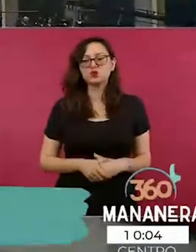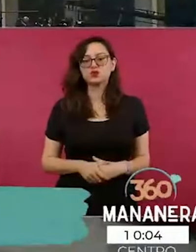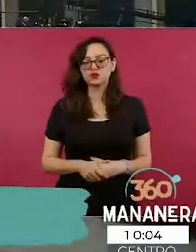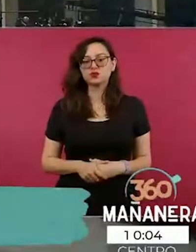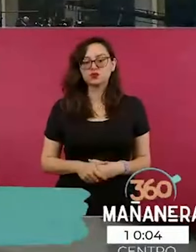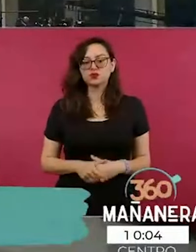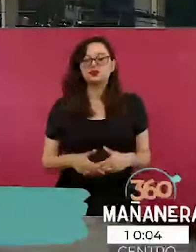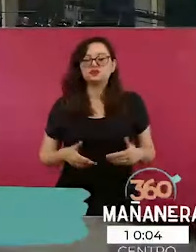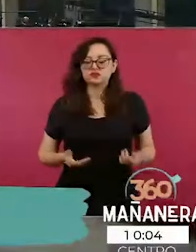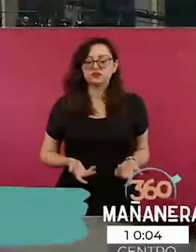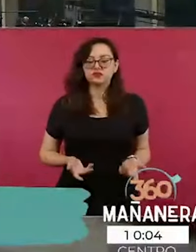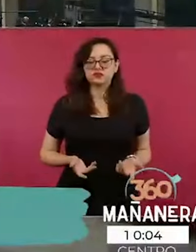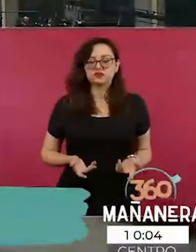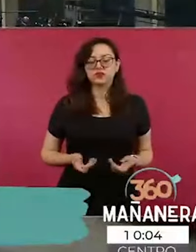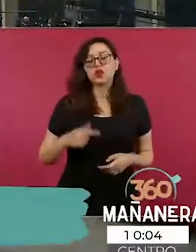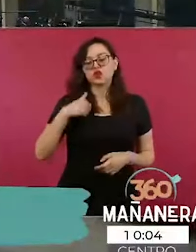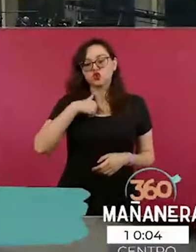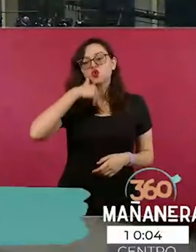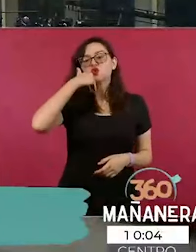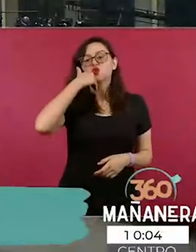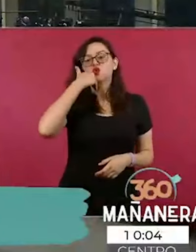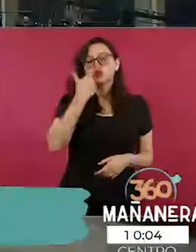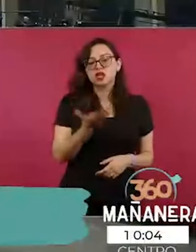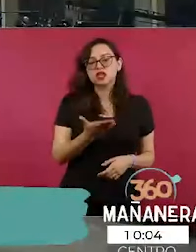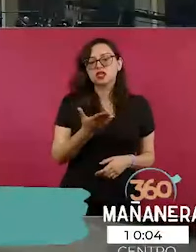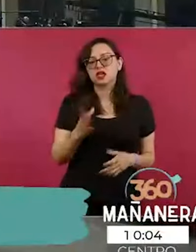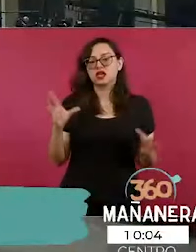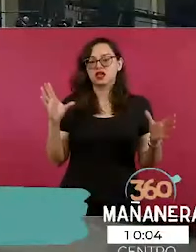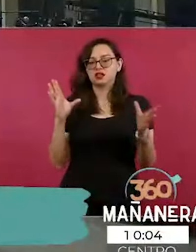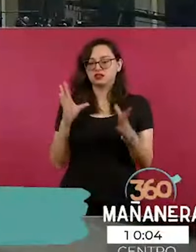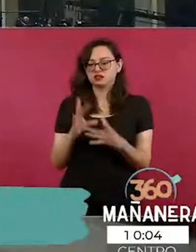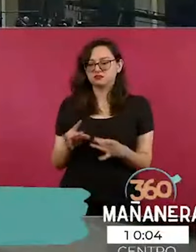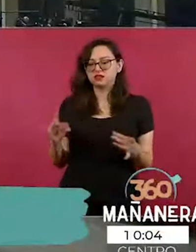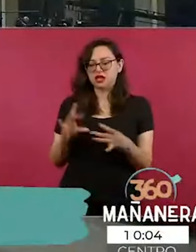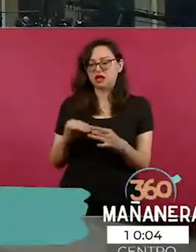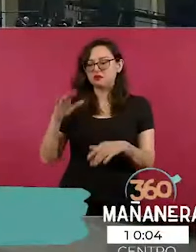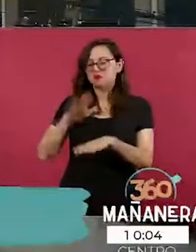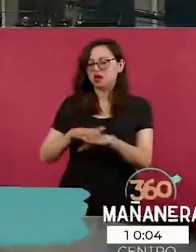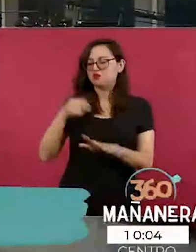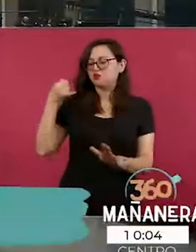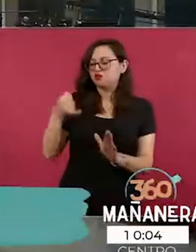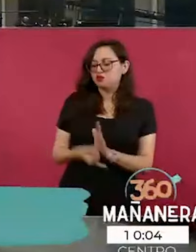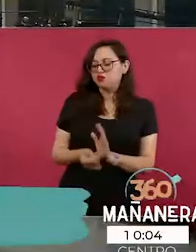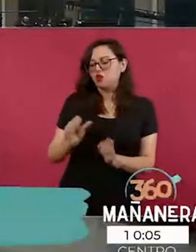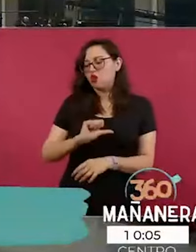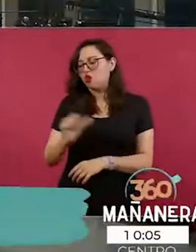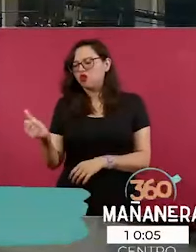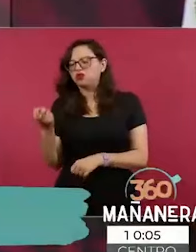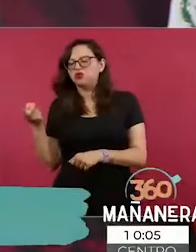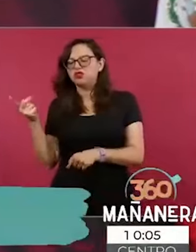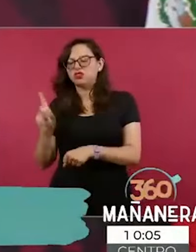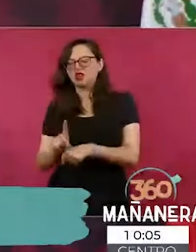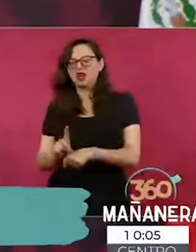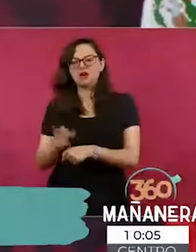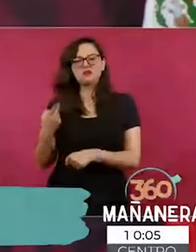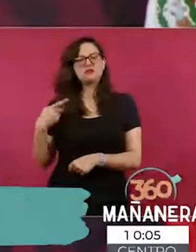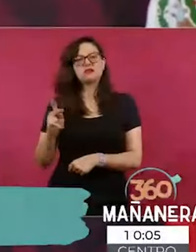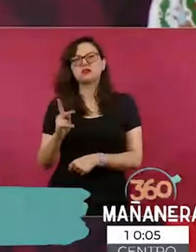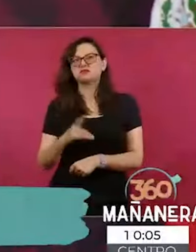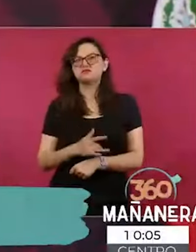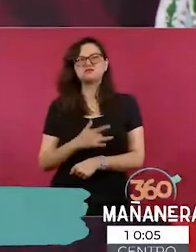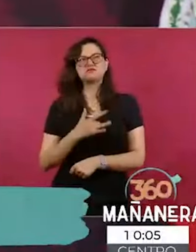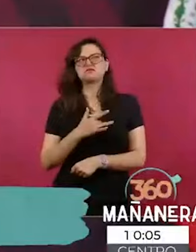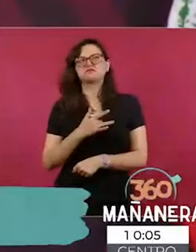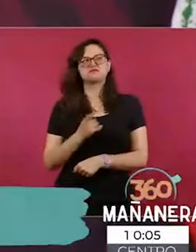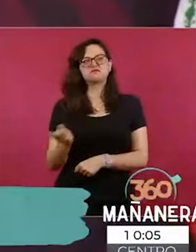para después pero eh Por qué me gustaría mucho que se